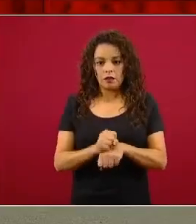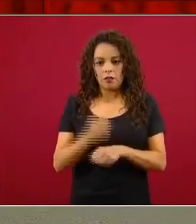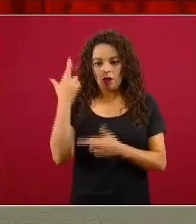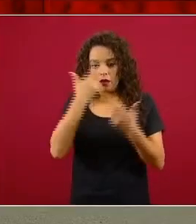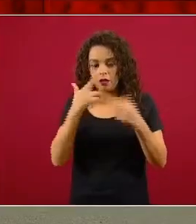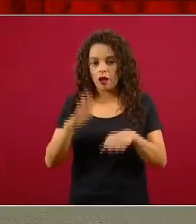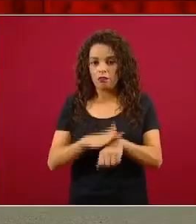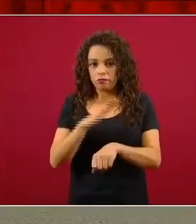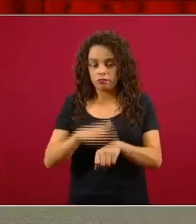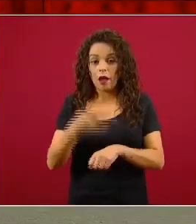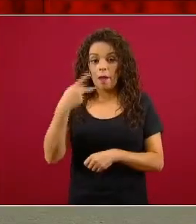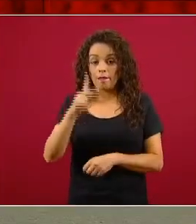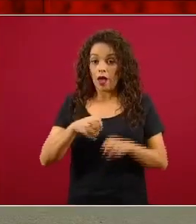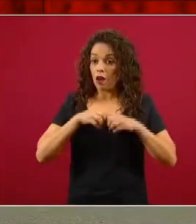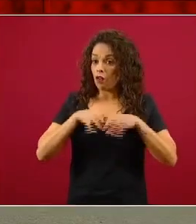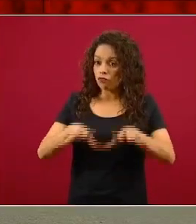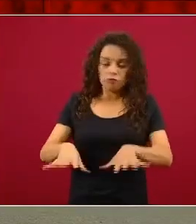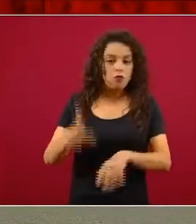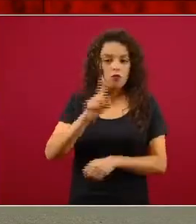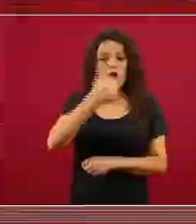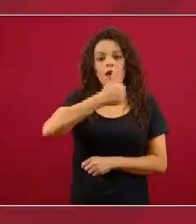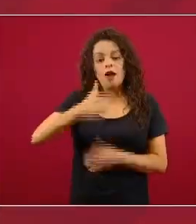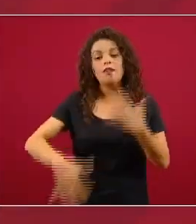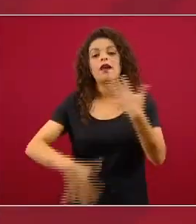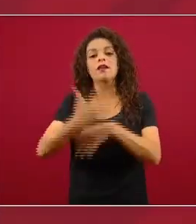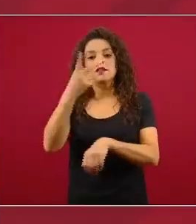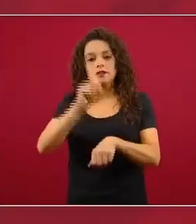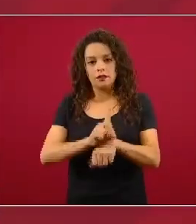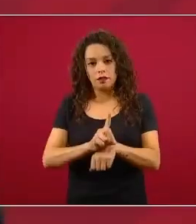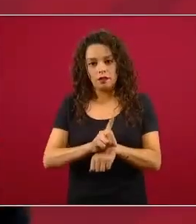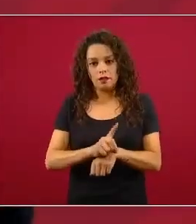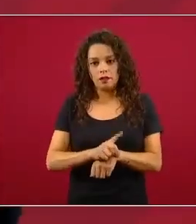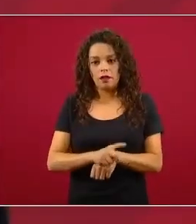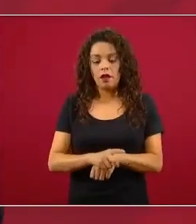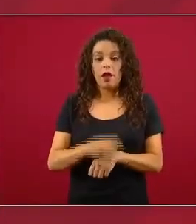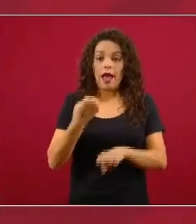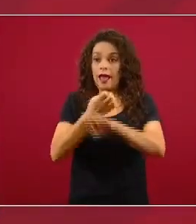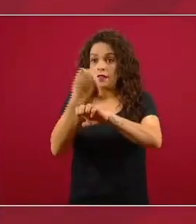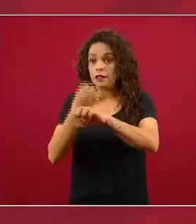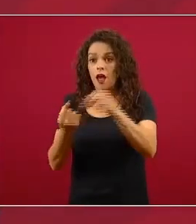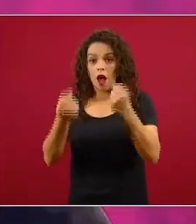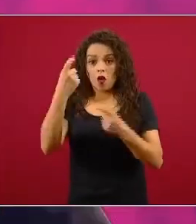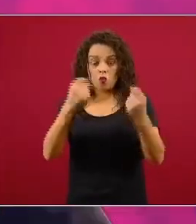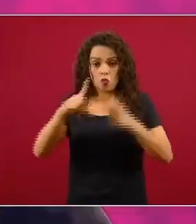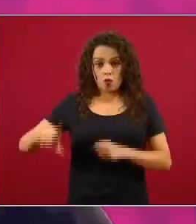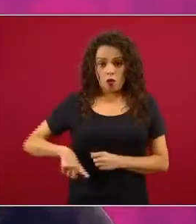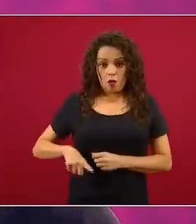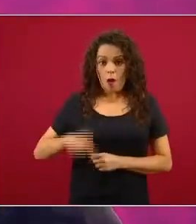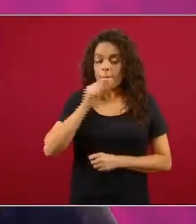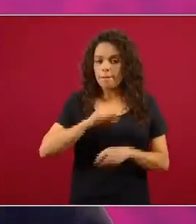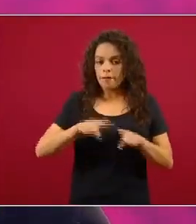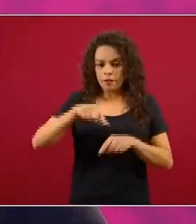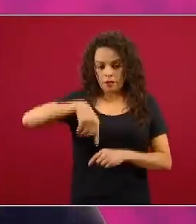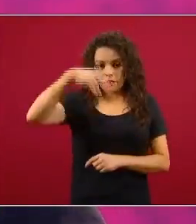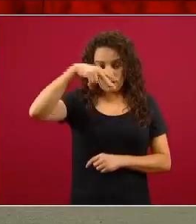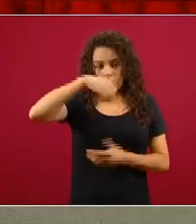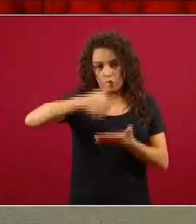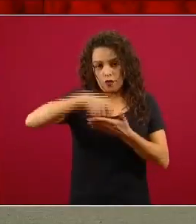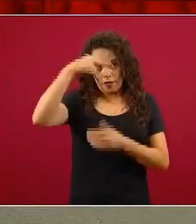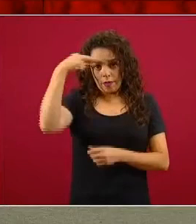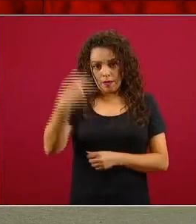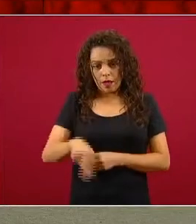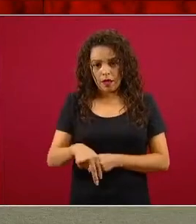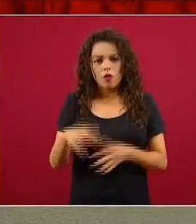lo publicamos más que cada 15 días. Hoy algunos gobiernos estatales, incluido el de la Ciudad de México,